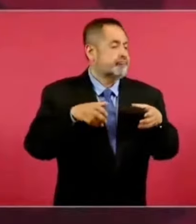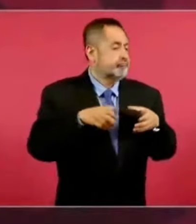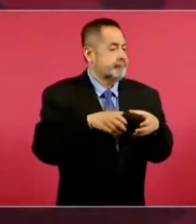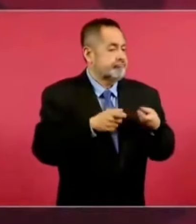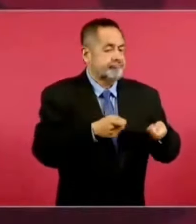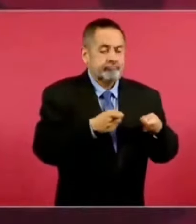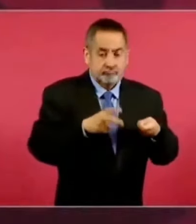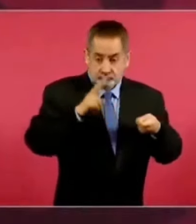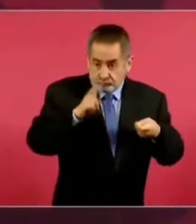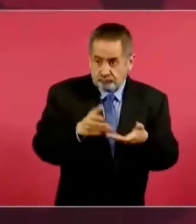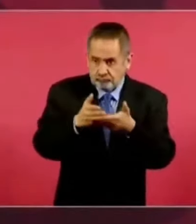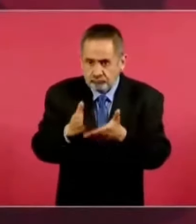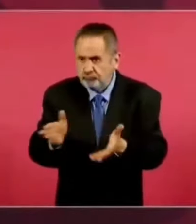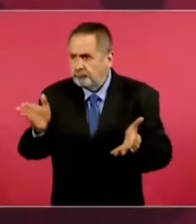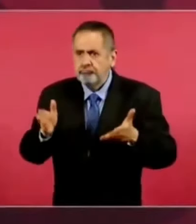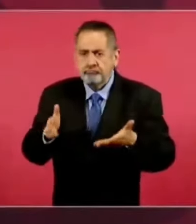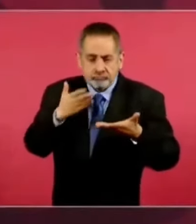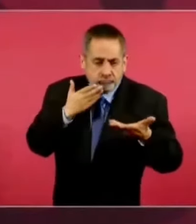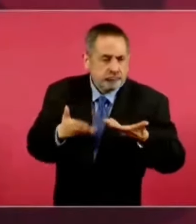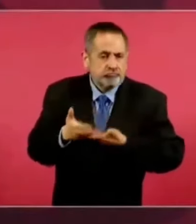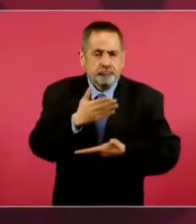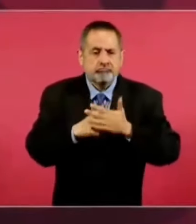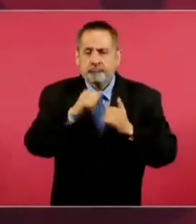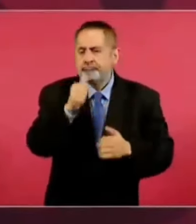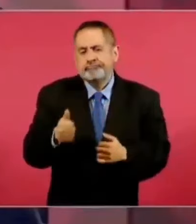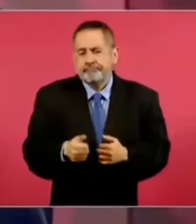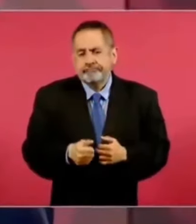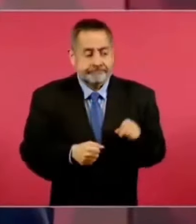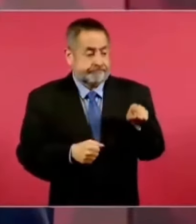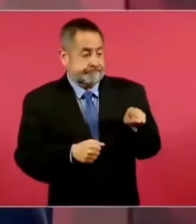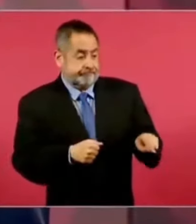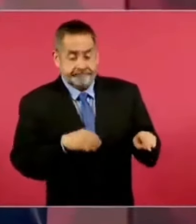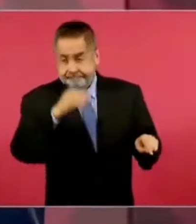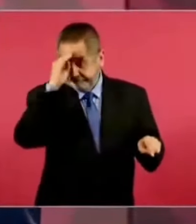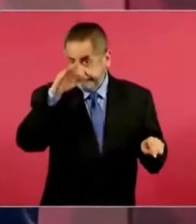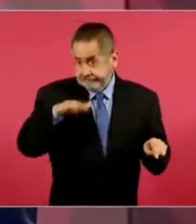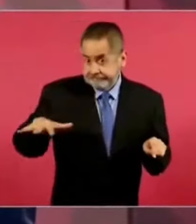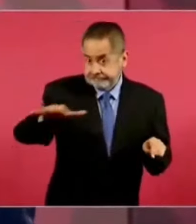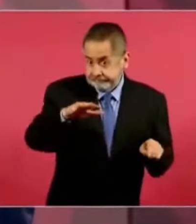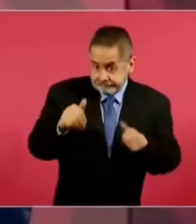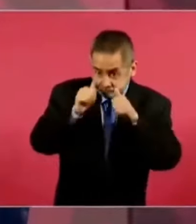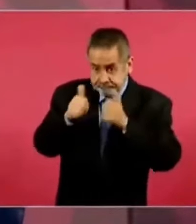no es un gobierno que esté pensando en beneficiar